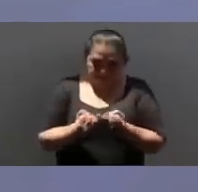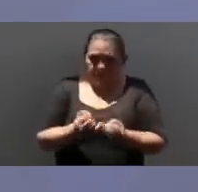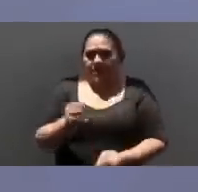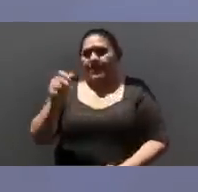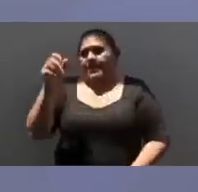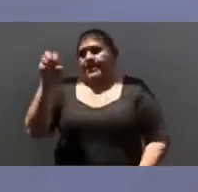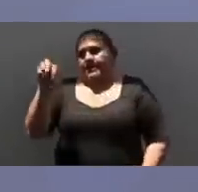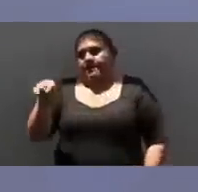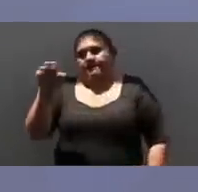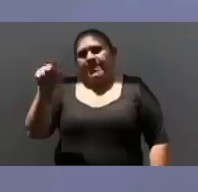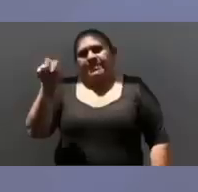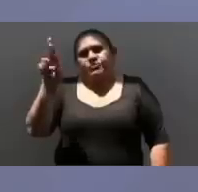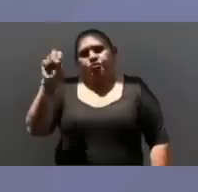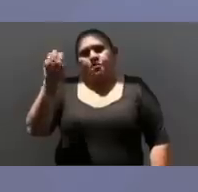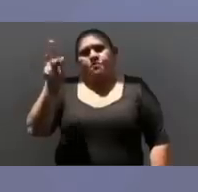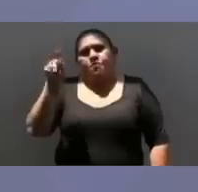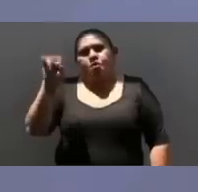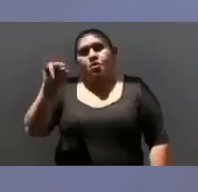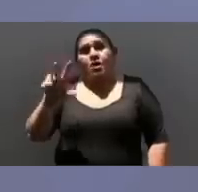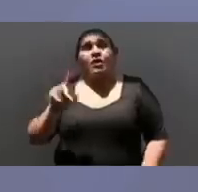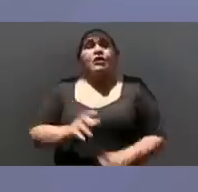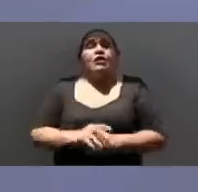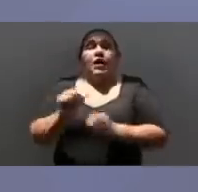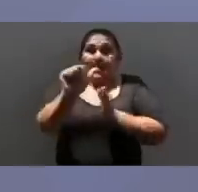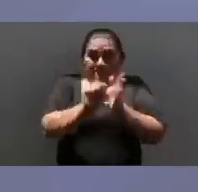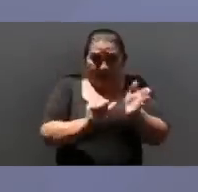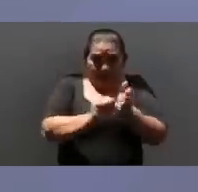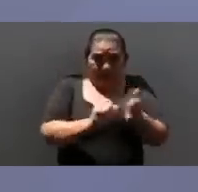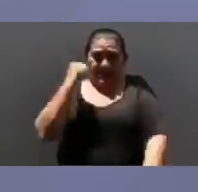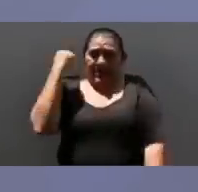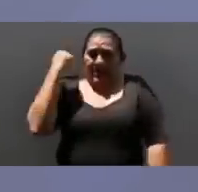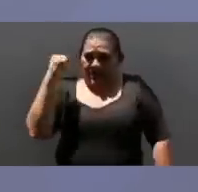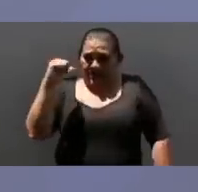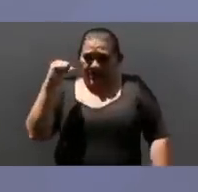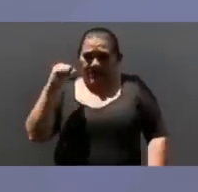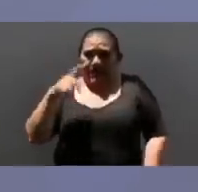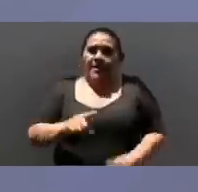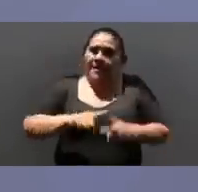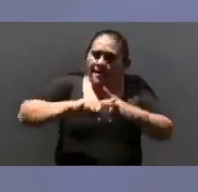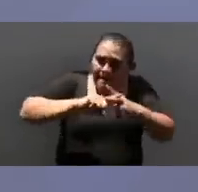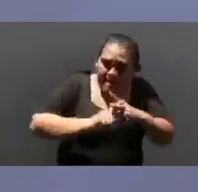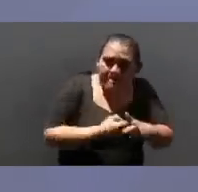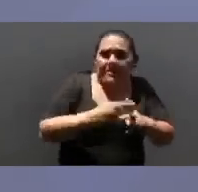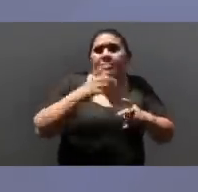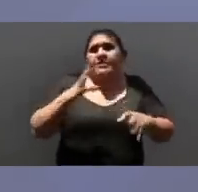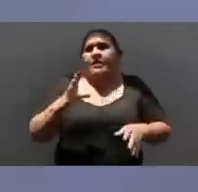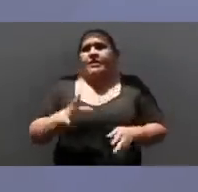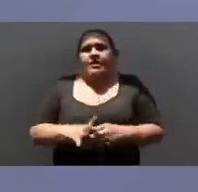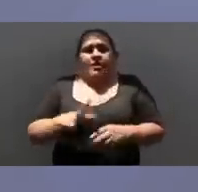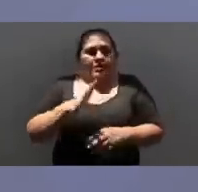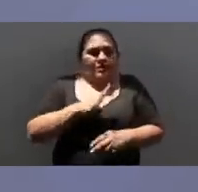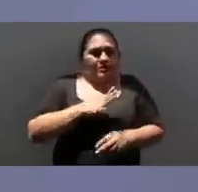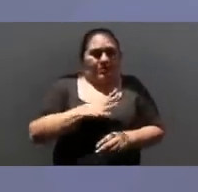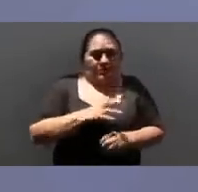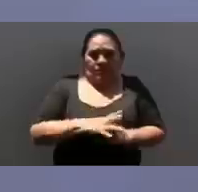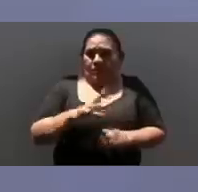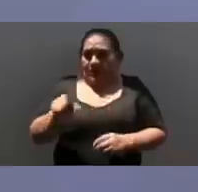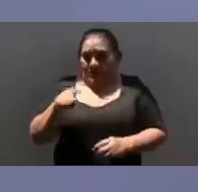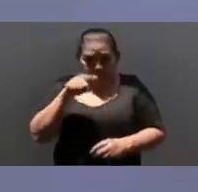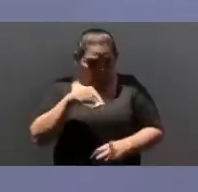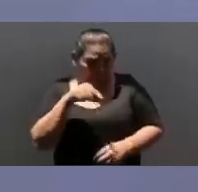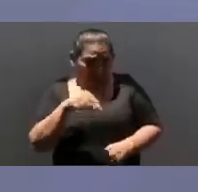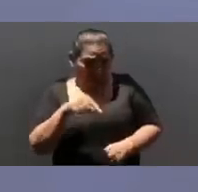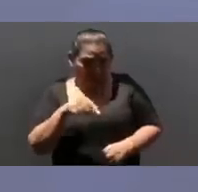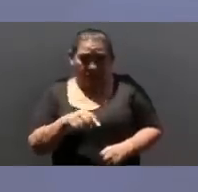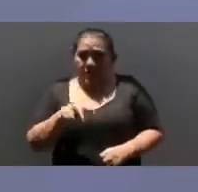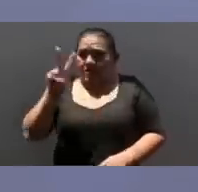noticia es que a partir del mes de agosto van a empezar a ver un poquito de lo que es el Vaivén aquí en Canacín.